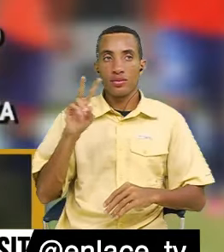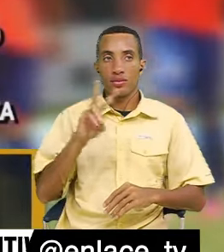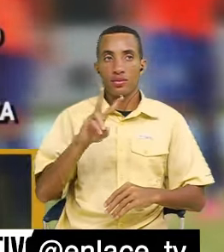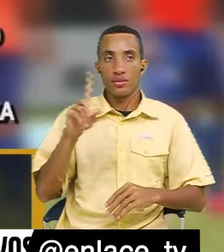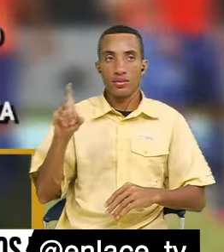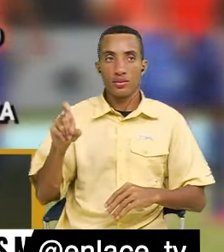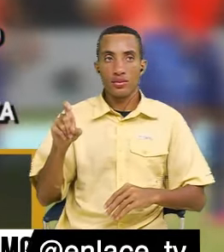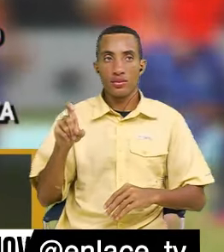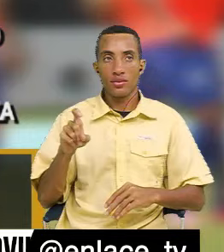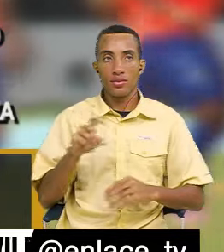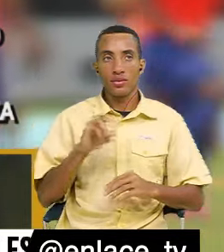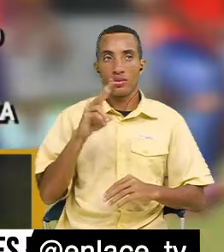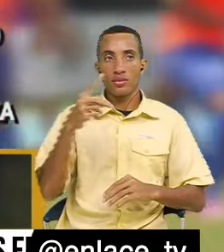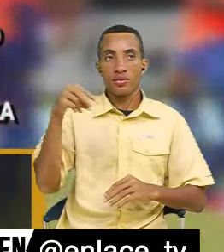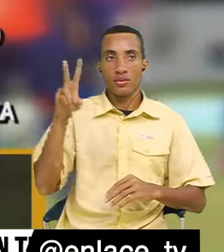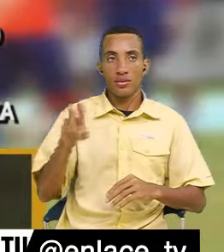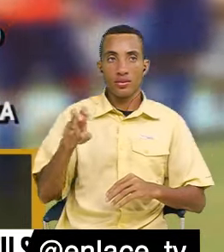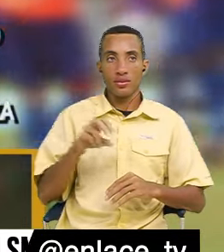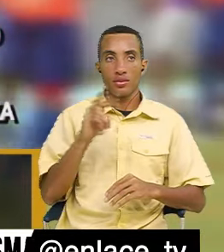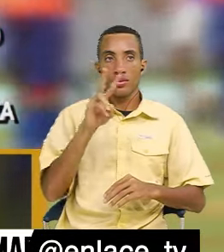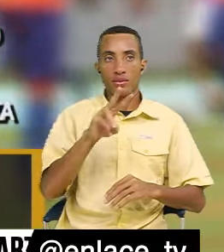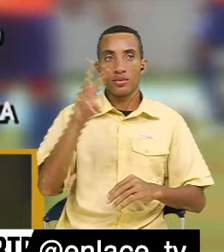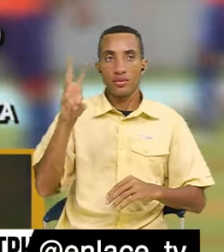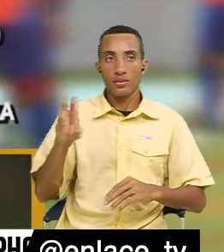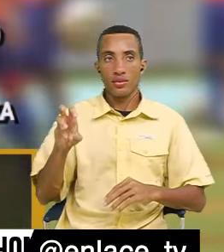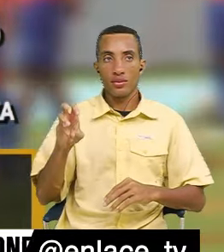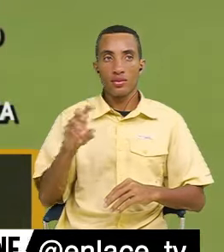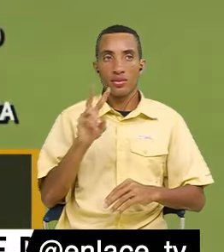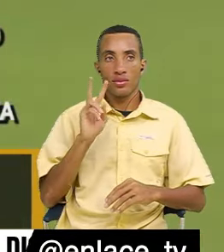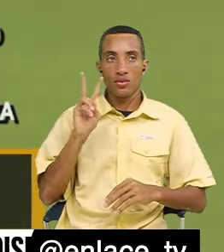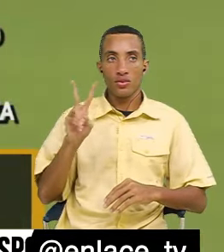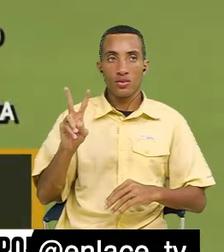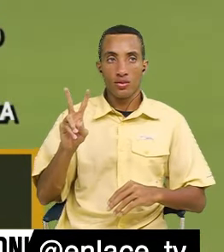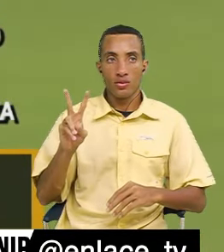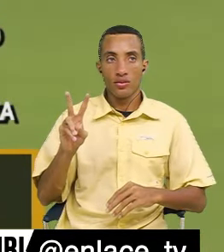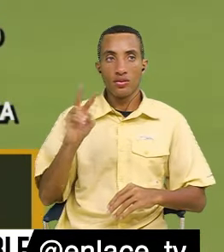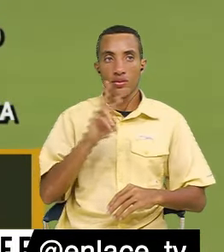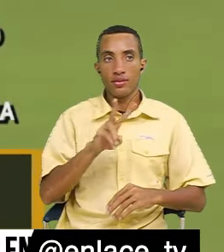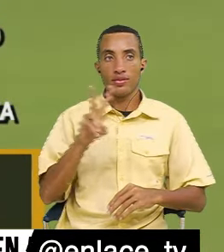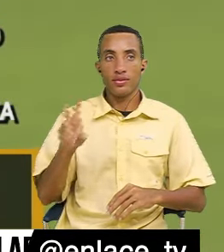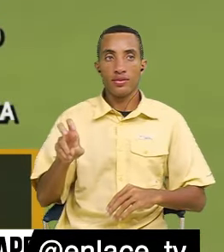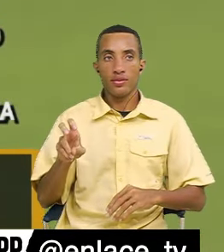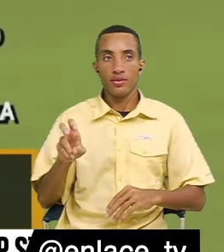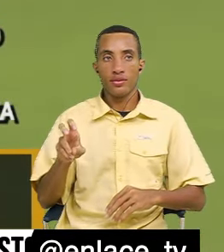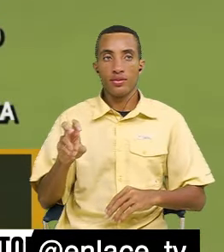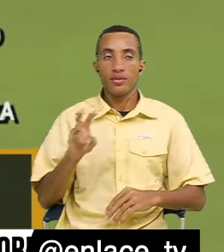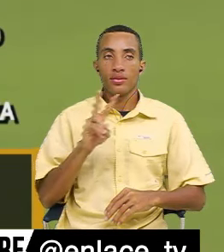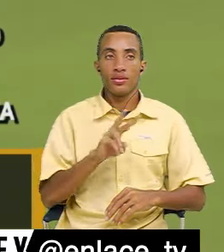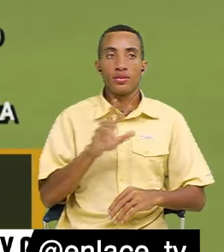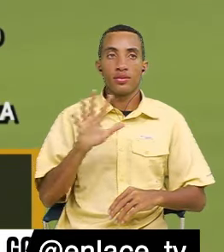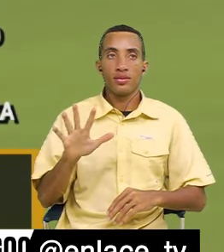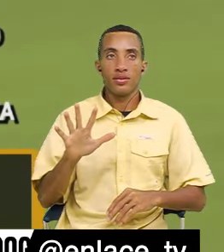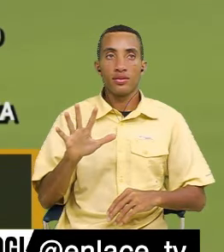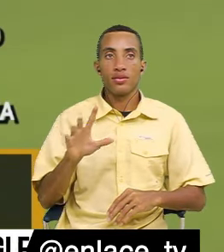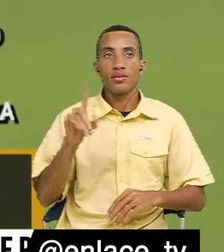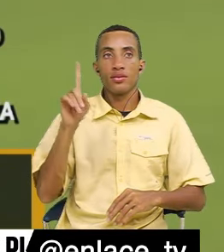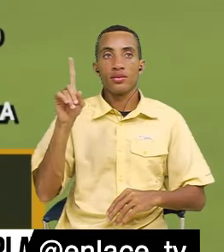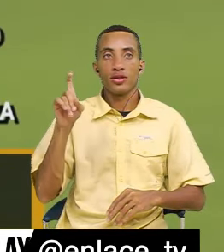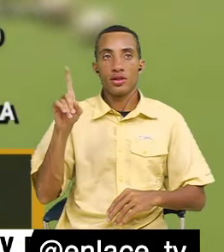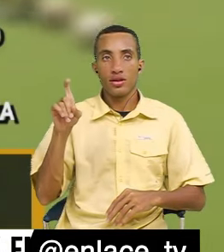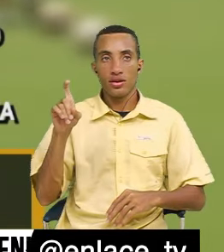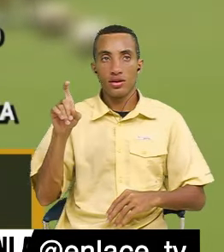Riascos, Harrison Canchimbo, Cristian Flores, Jonathan Ávila, Jason Palacios, Carlos Ramírez, Yorman